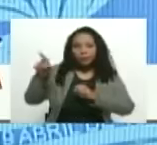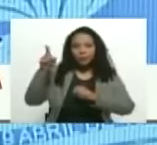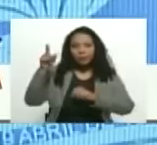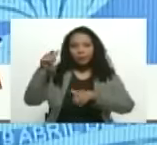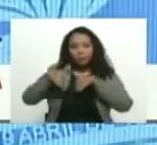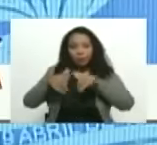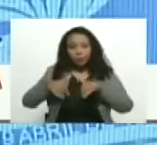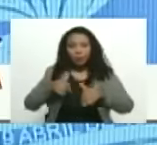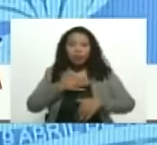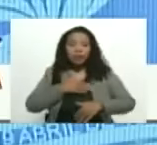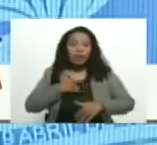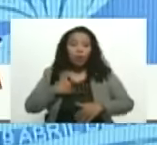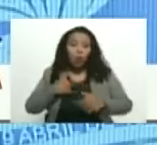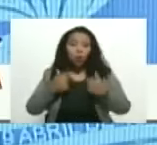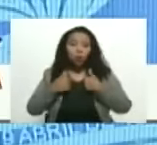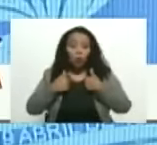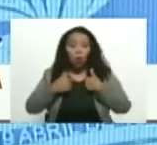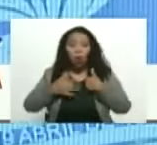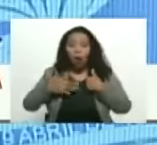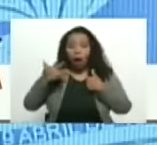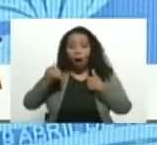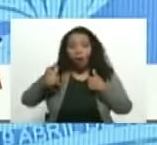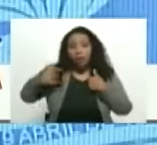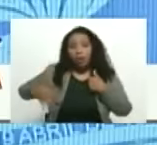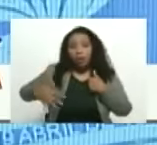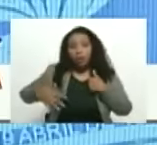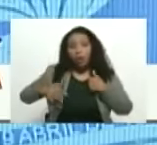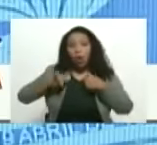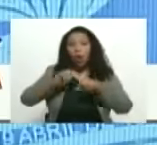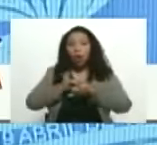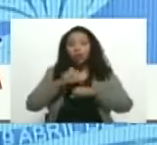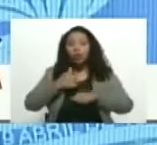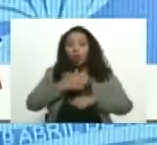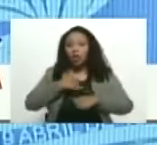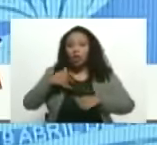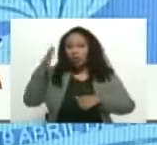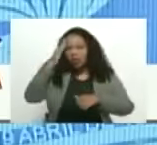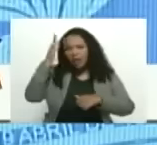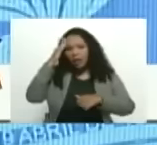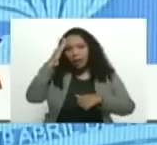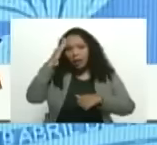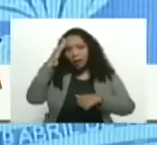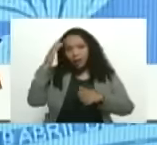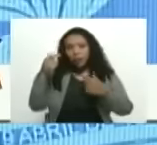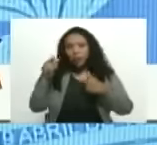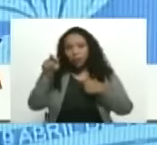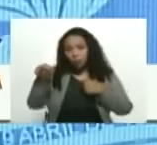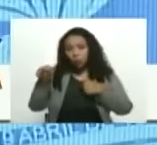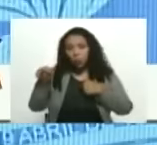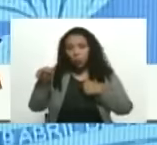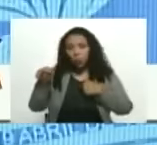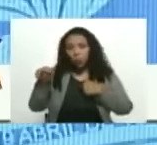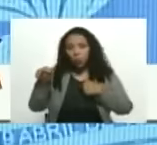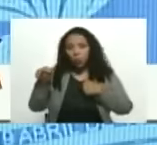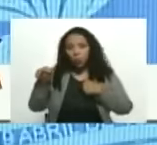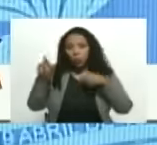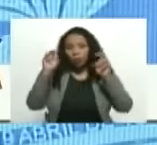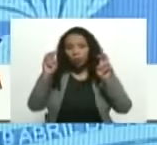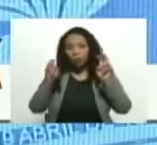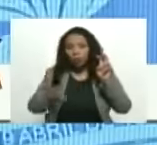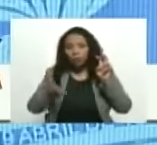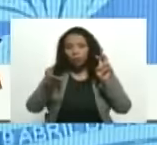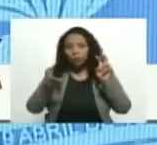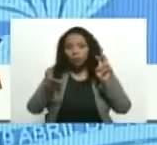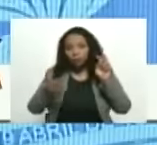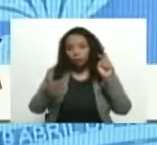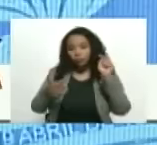le provoca. Yo tengo derecho, Jorge Rodríguez Gómez tiene derecho a decir, yo quiero saber, como tengo indicios suficientes de